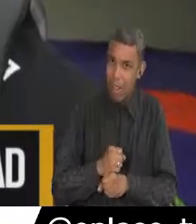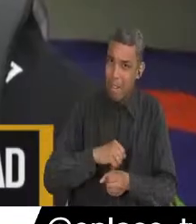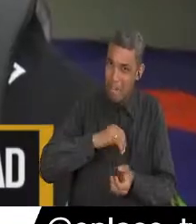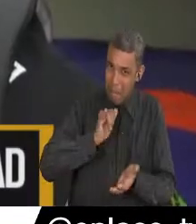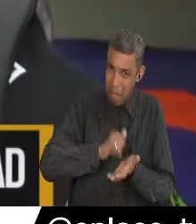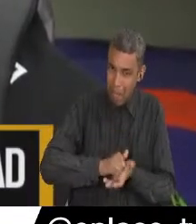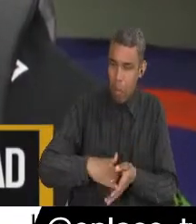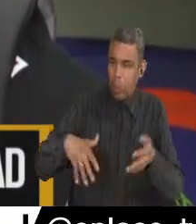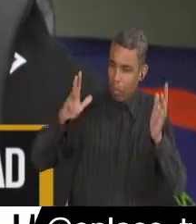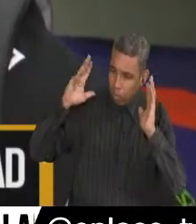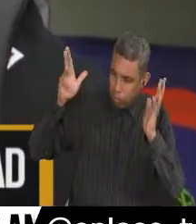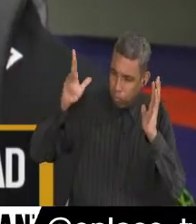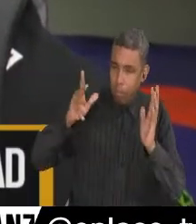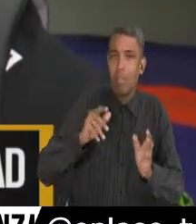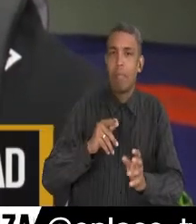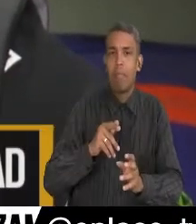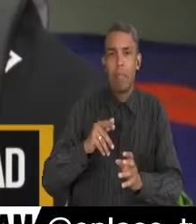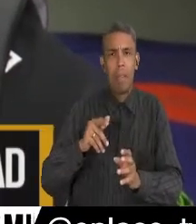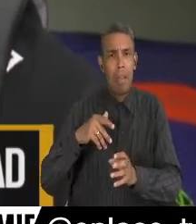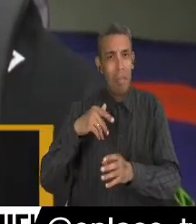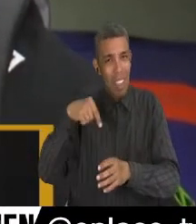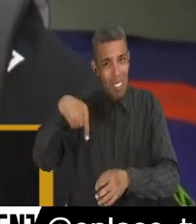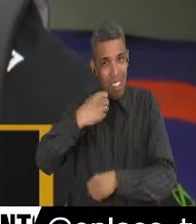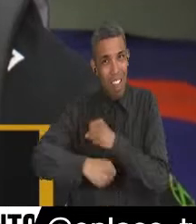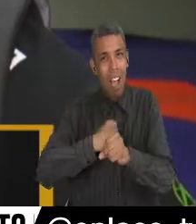comenzamos desde febrero con vista